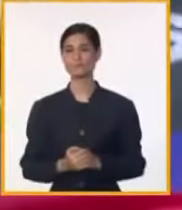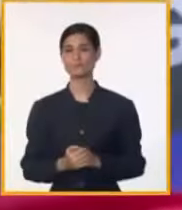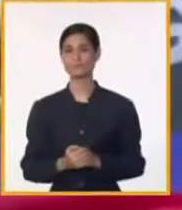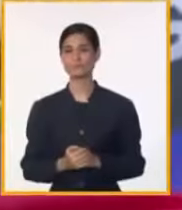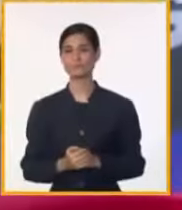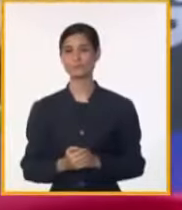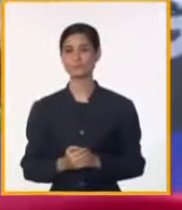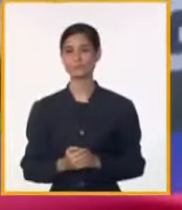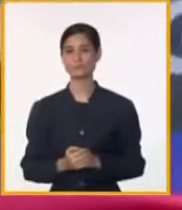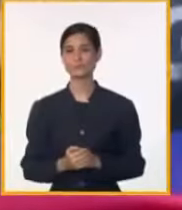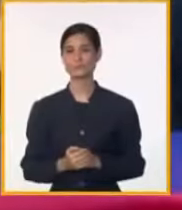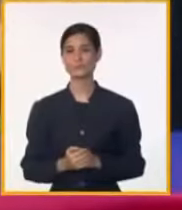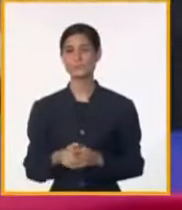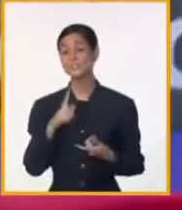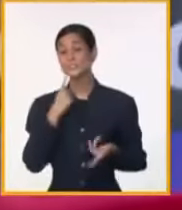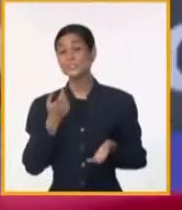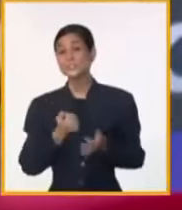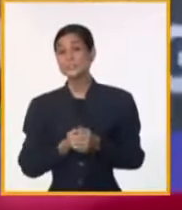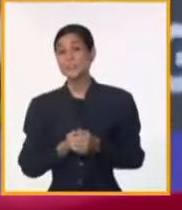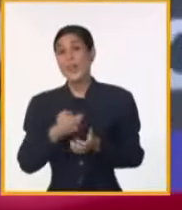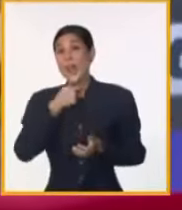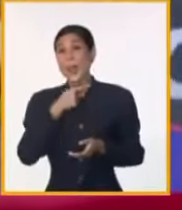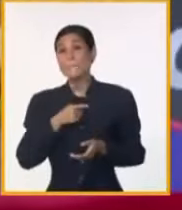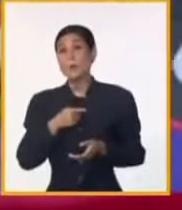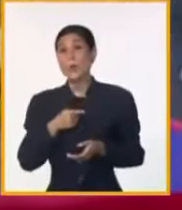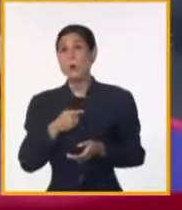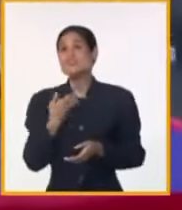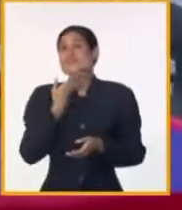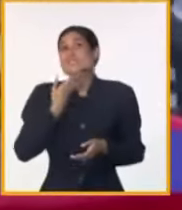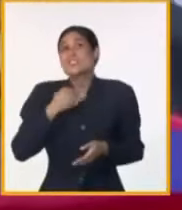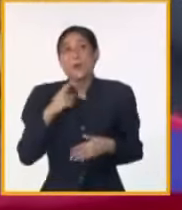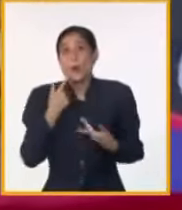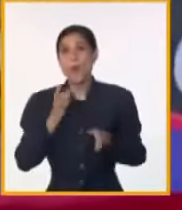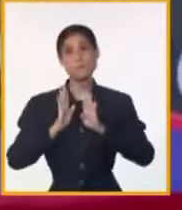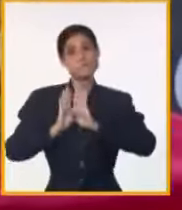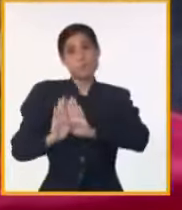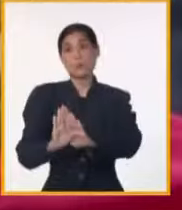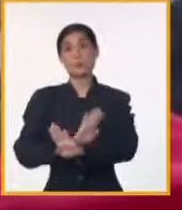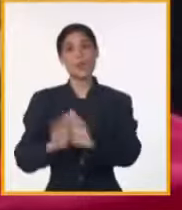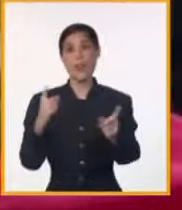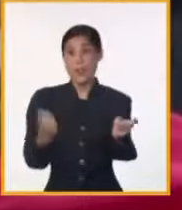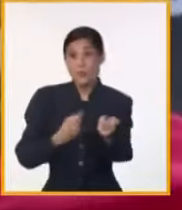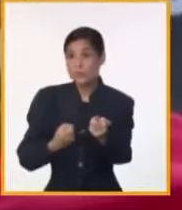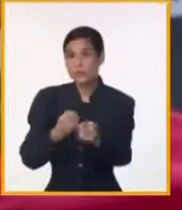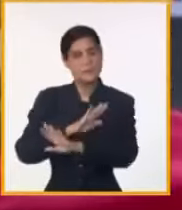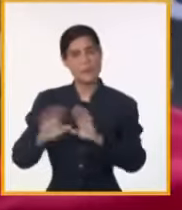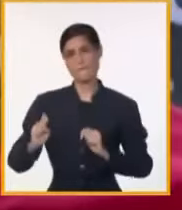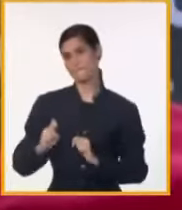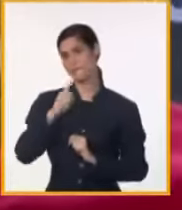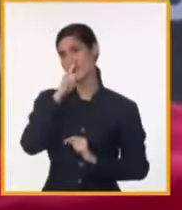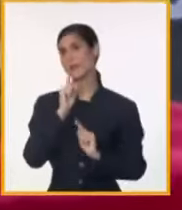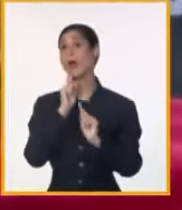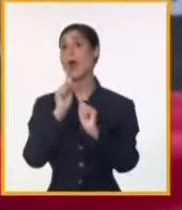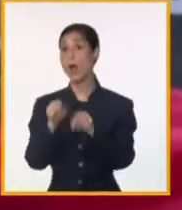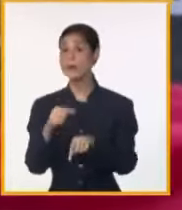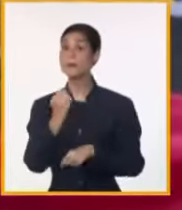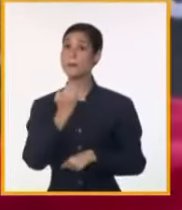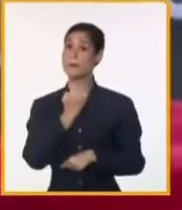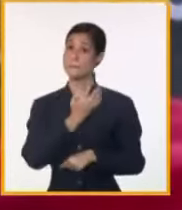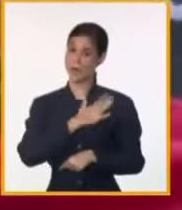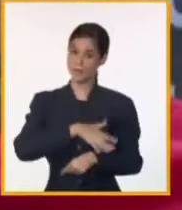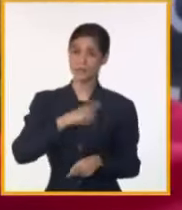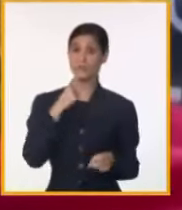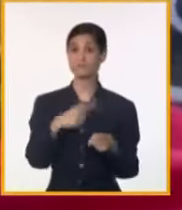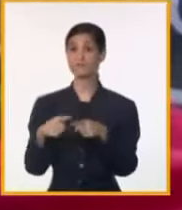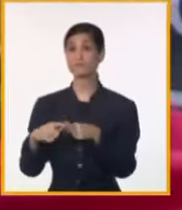palestinos Nos gustaría un alto el fuego en gaza estamos hartos de ver masacres estamos hartos de ver a los